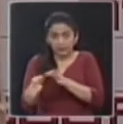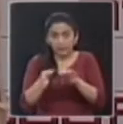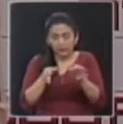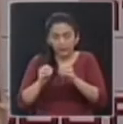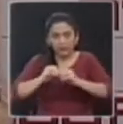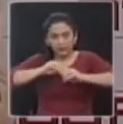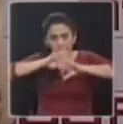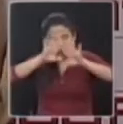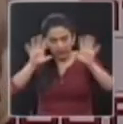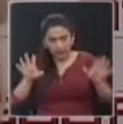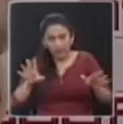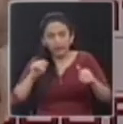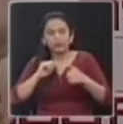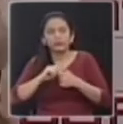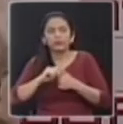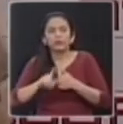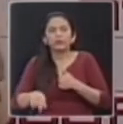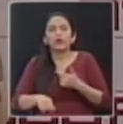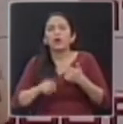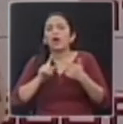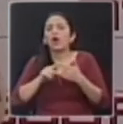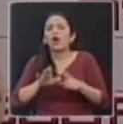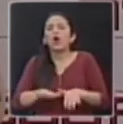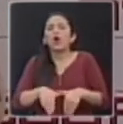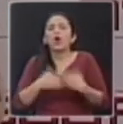es, desde cómo lo hago